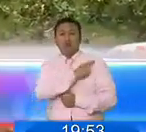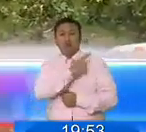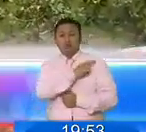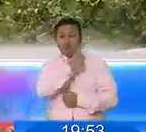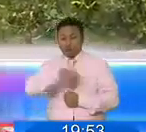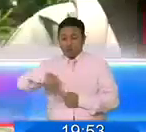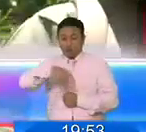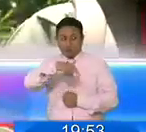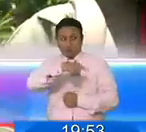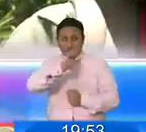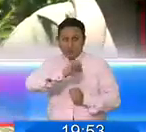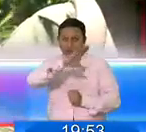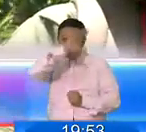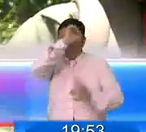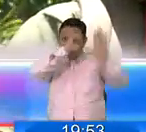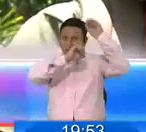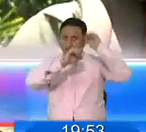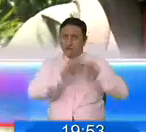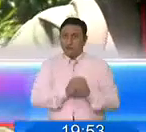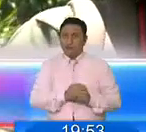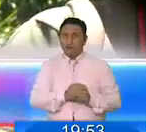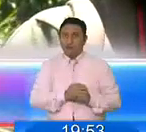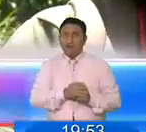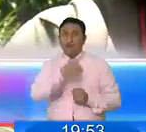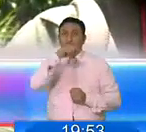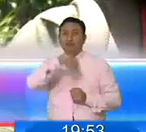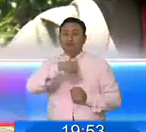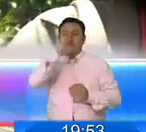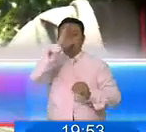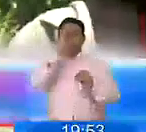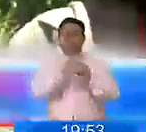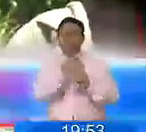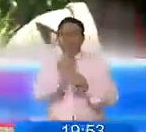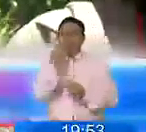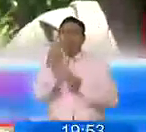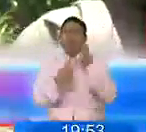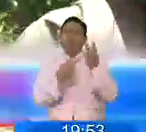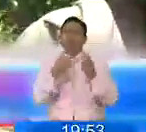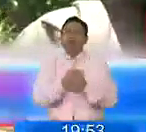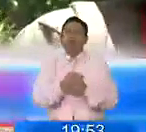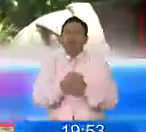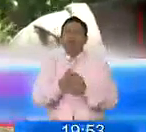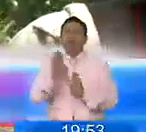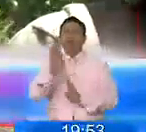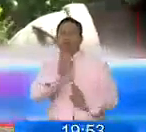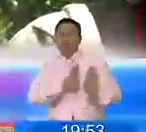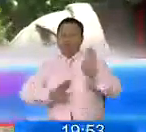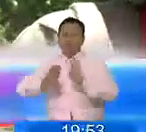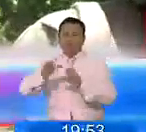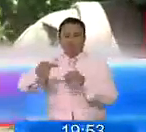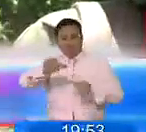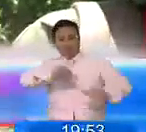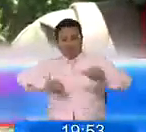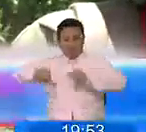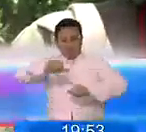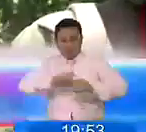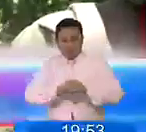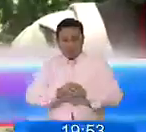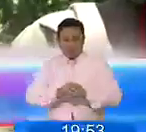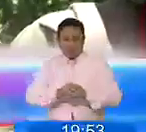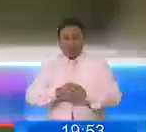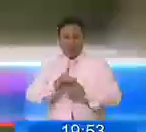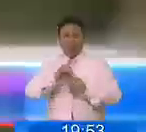fuente de estudio la huerta está enfocado más bien es en la visita de biólogos científicos ornitólogos